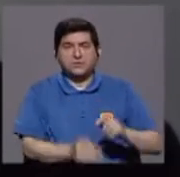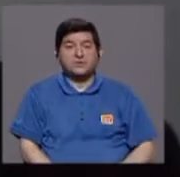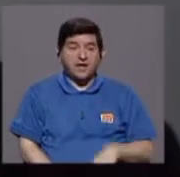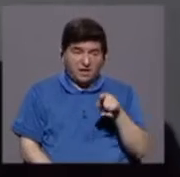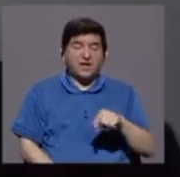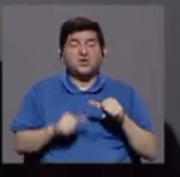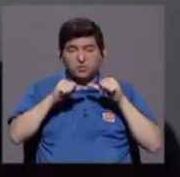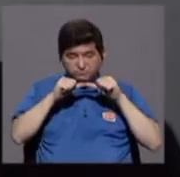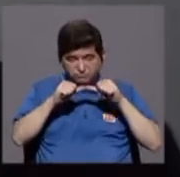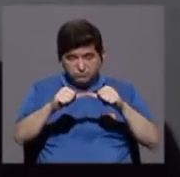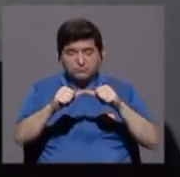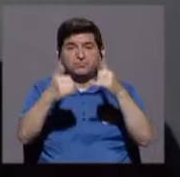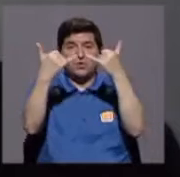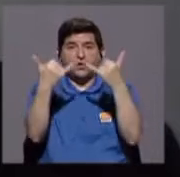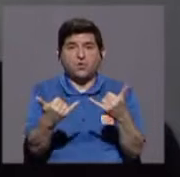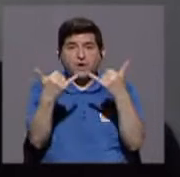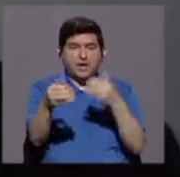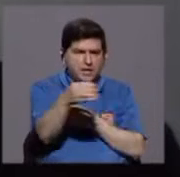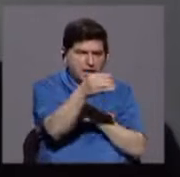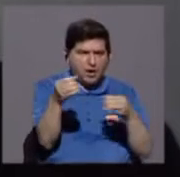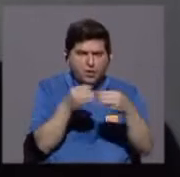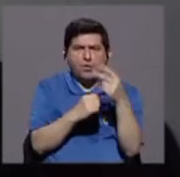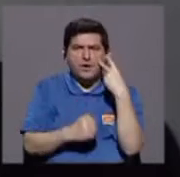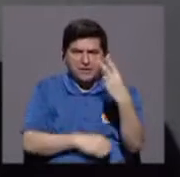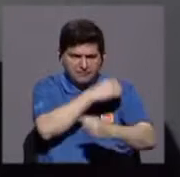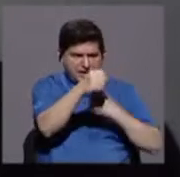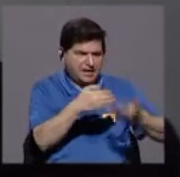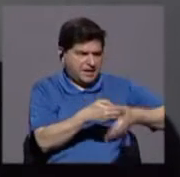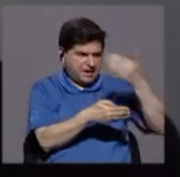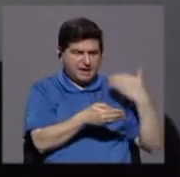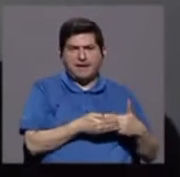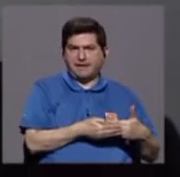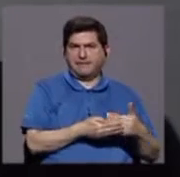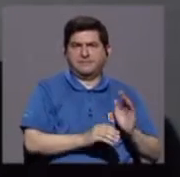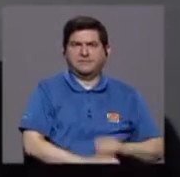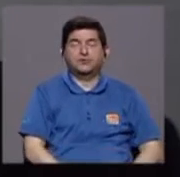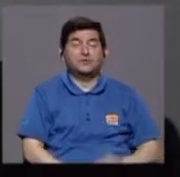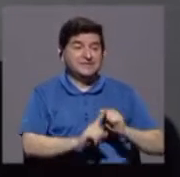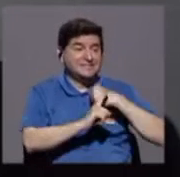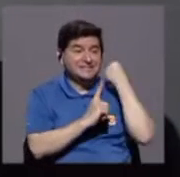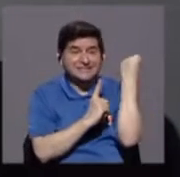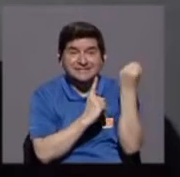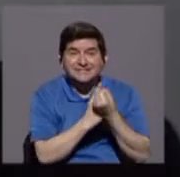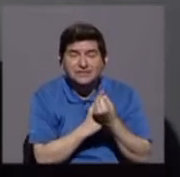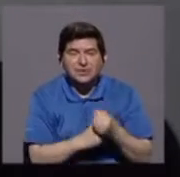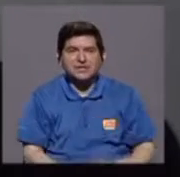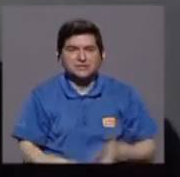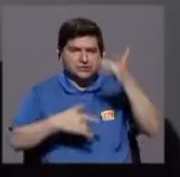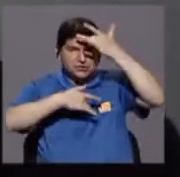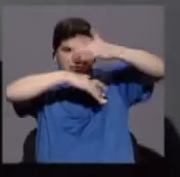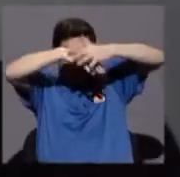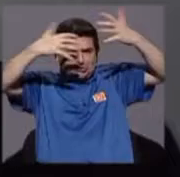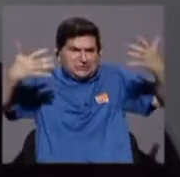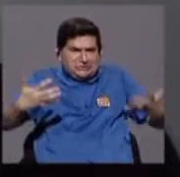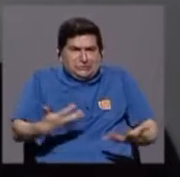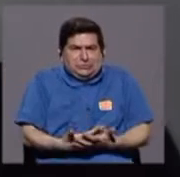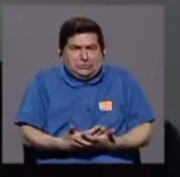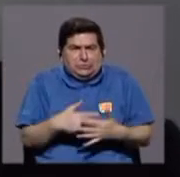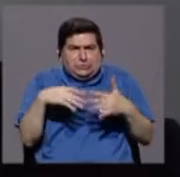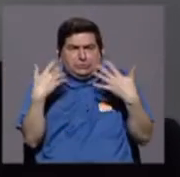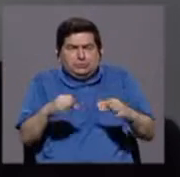con algo que estábamos viendo aquí en la oficina a lo largo del año pasado, y es que la situación de la pandemia fue